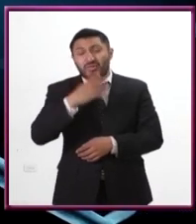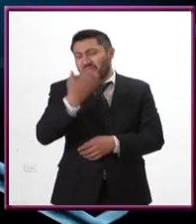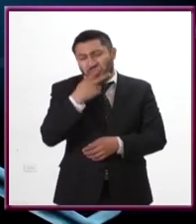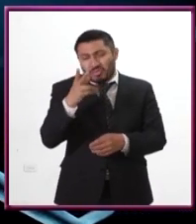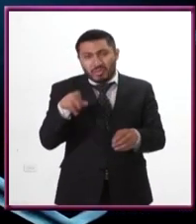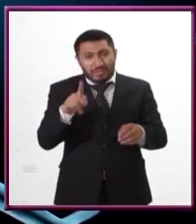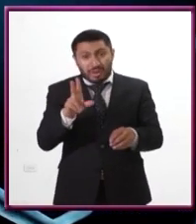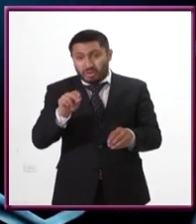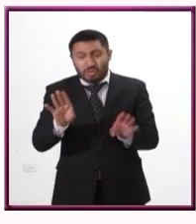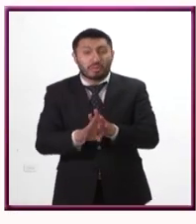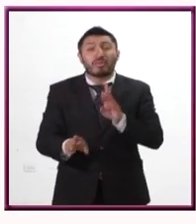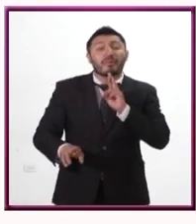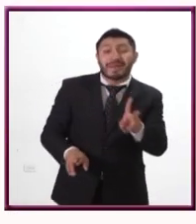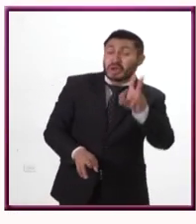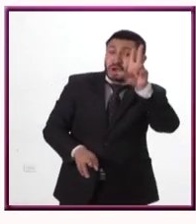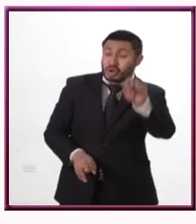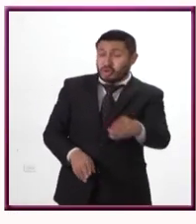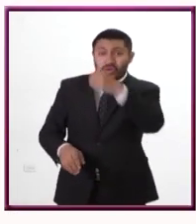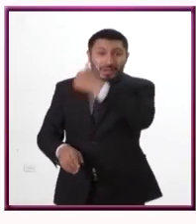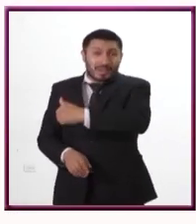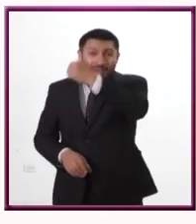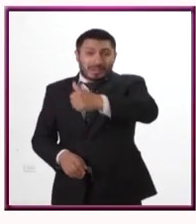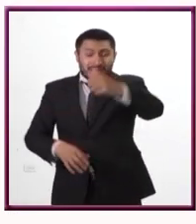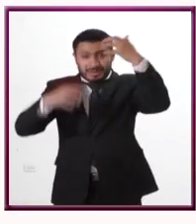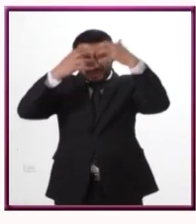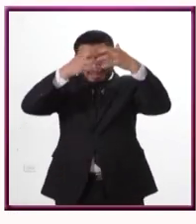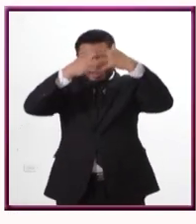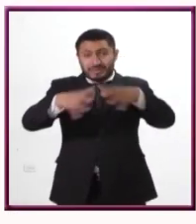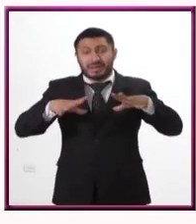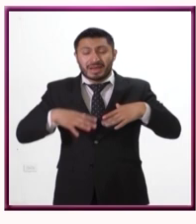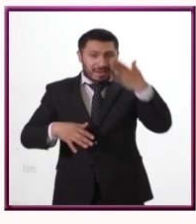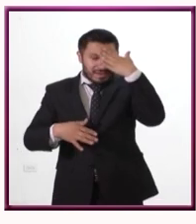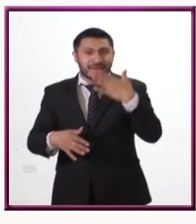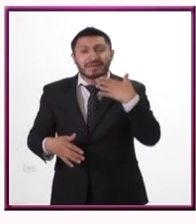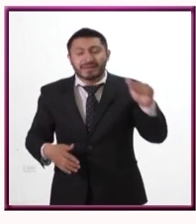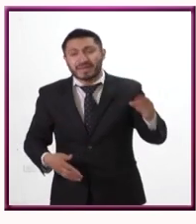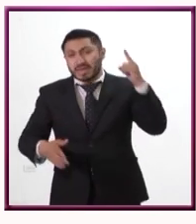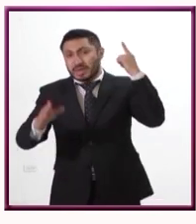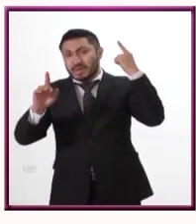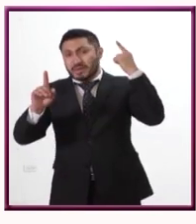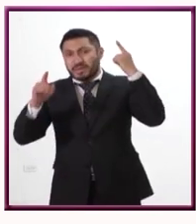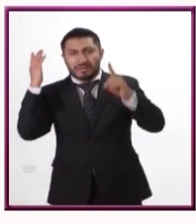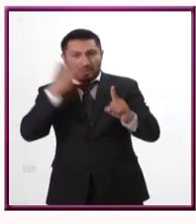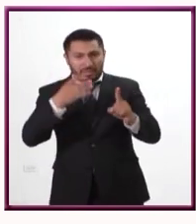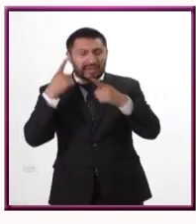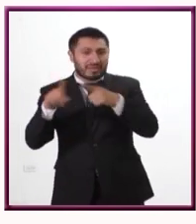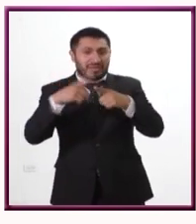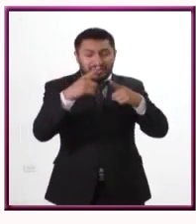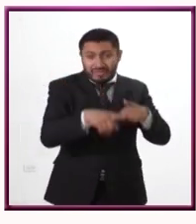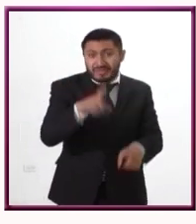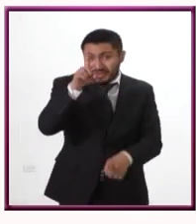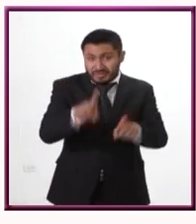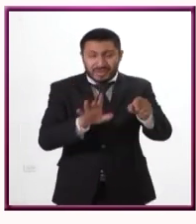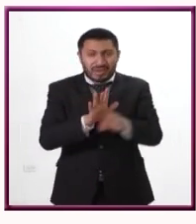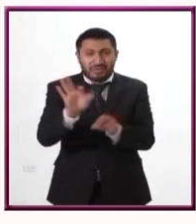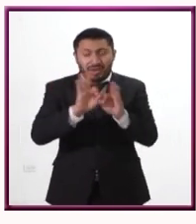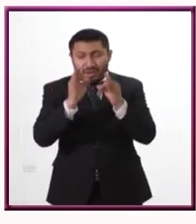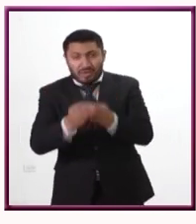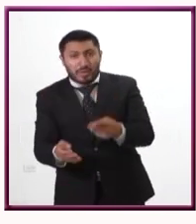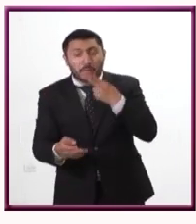significa que sea mejor. Debes saber que cada cerebro tiene habilidades y retos propios a partir de la forma en cómo